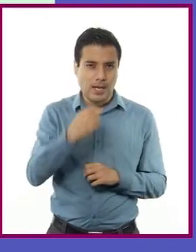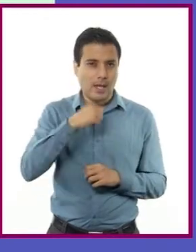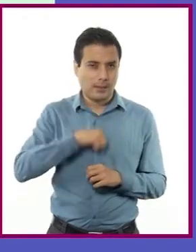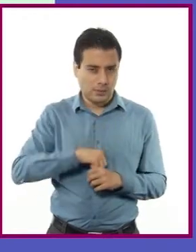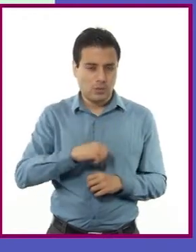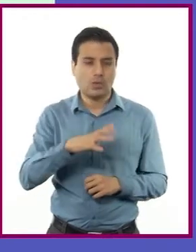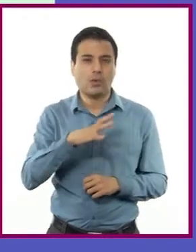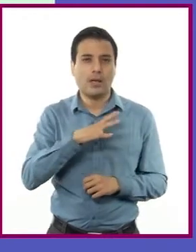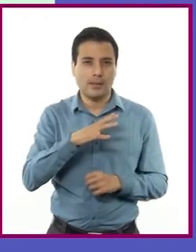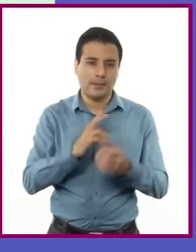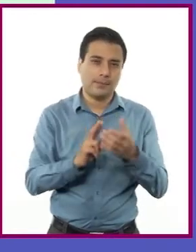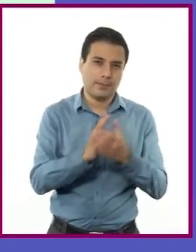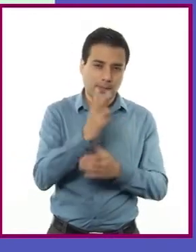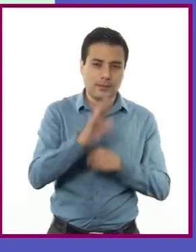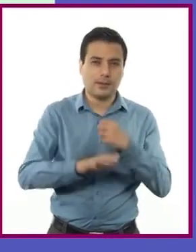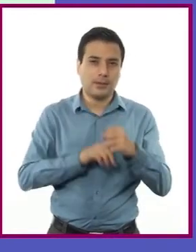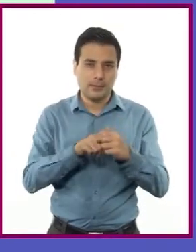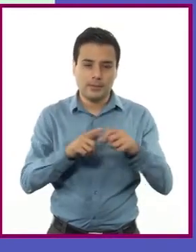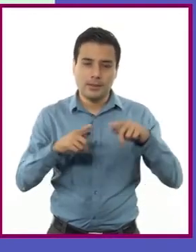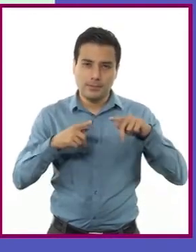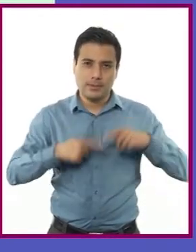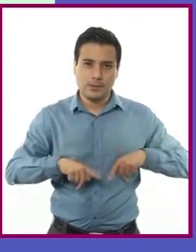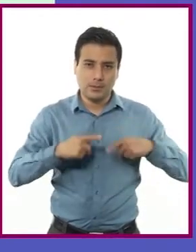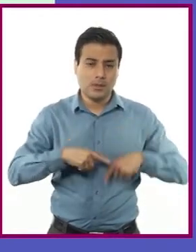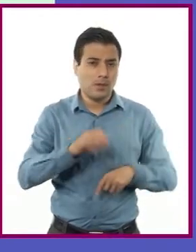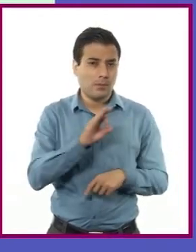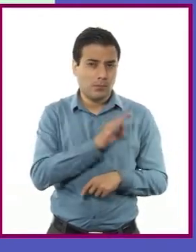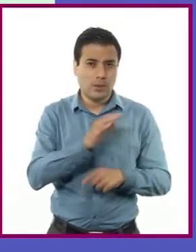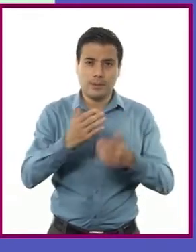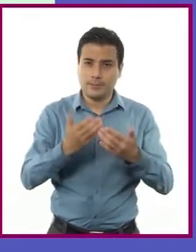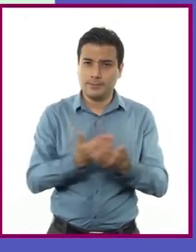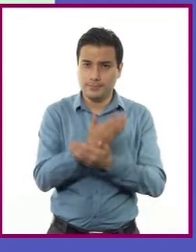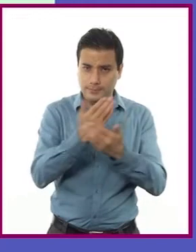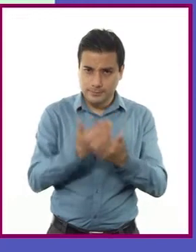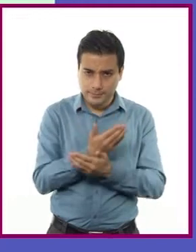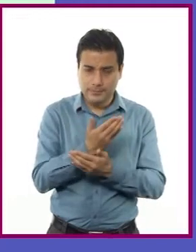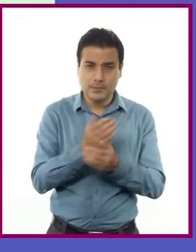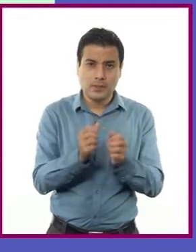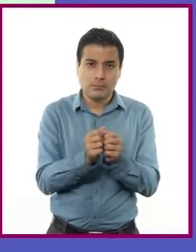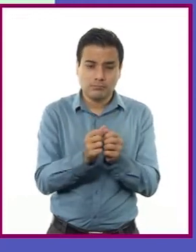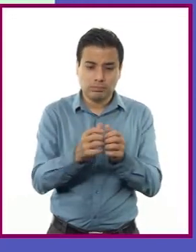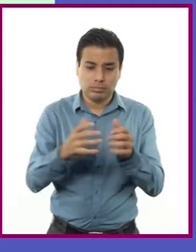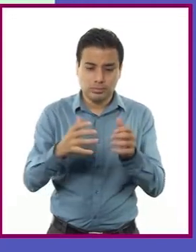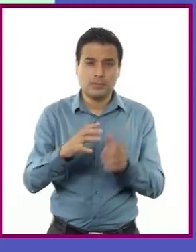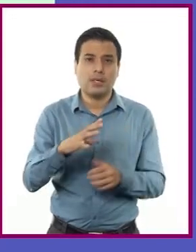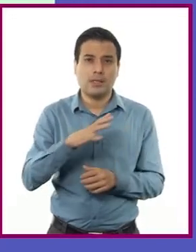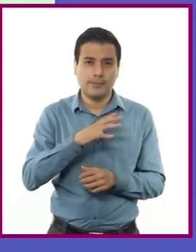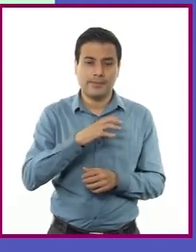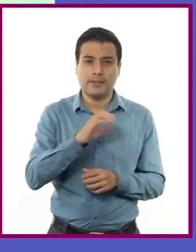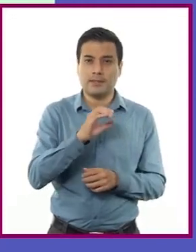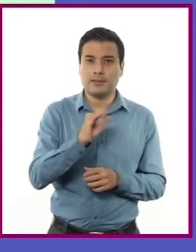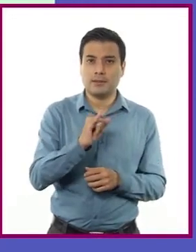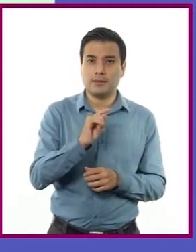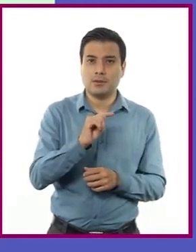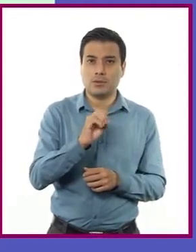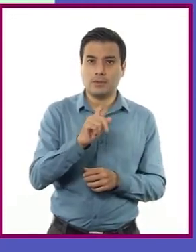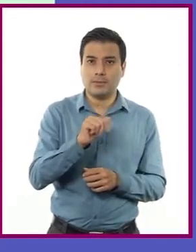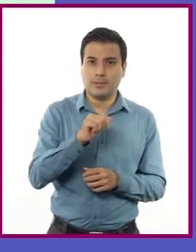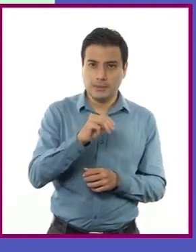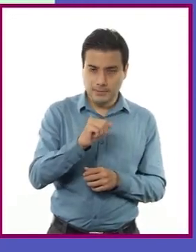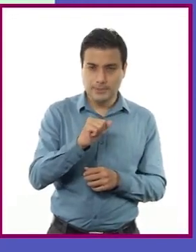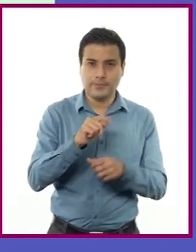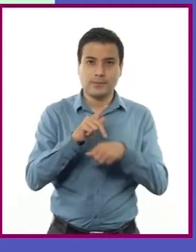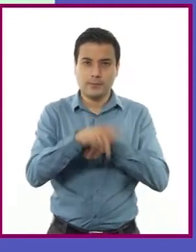puede reproducirse por sí misma y está formada por citoplasma, núcleo y membrana. Y